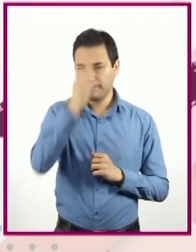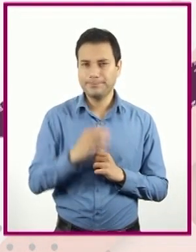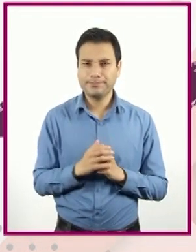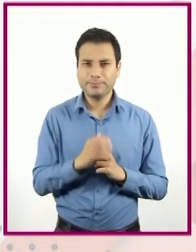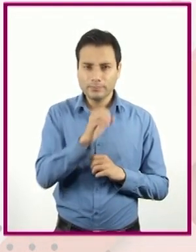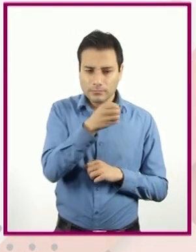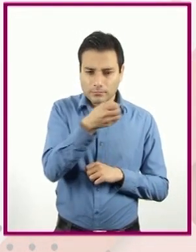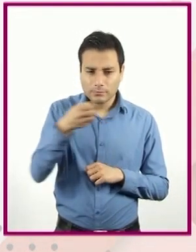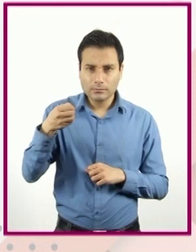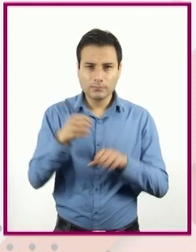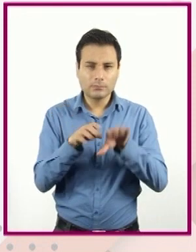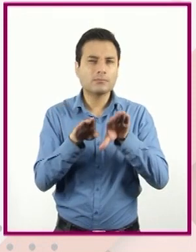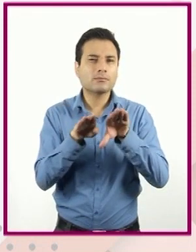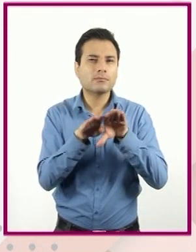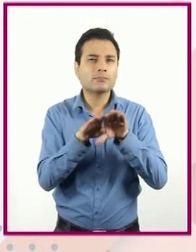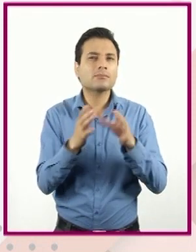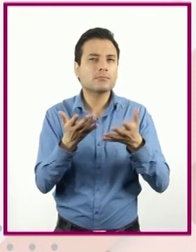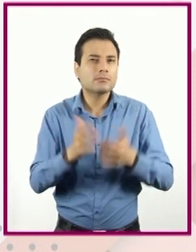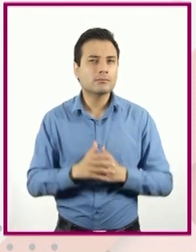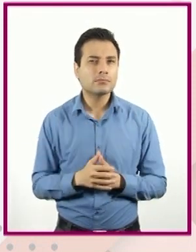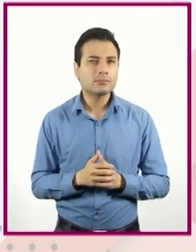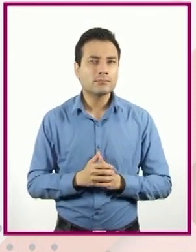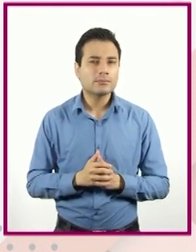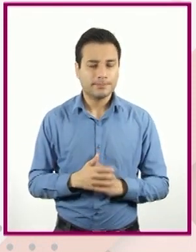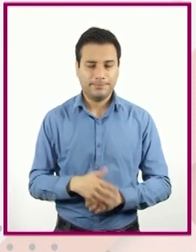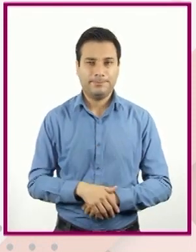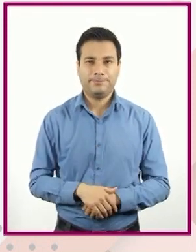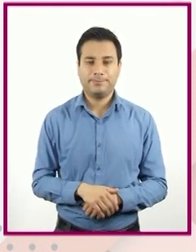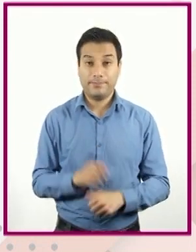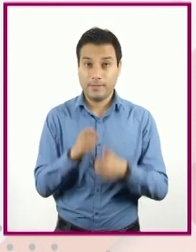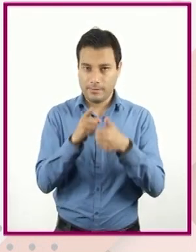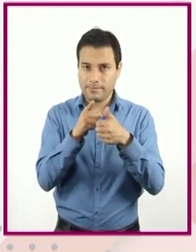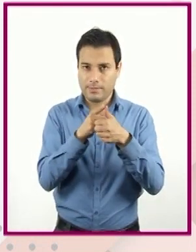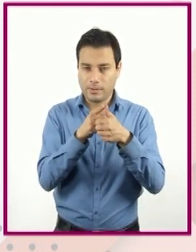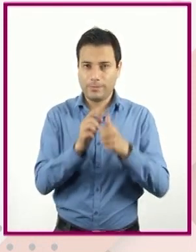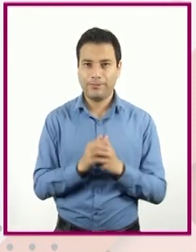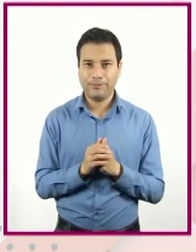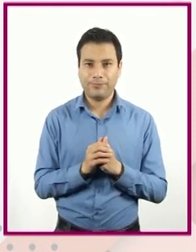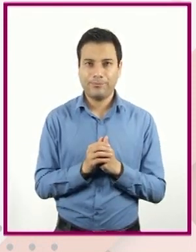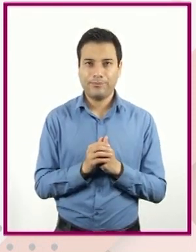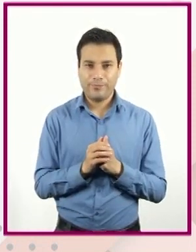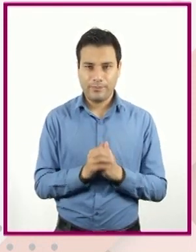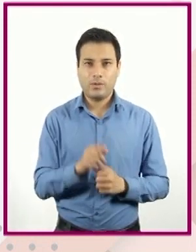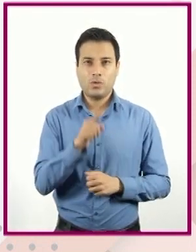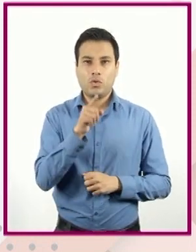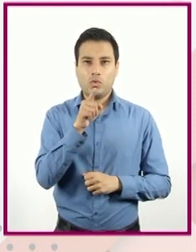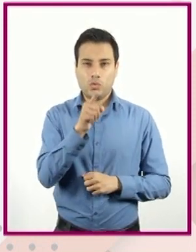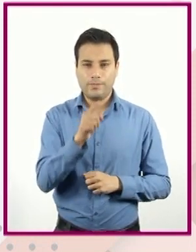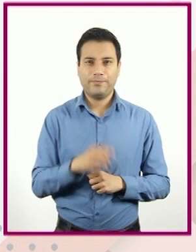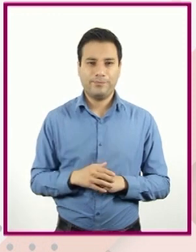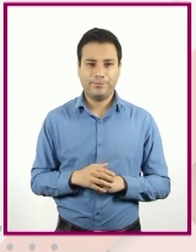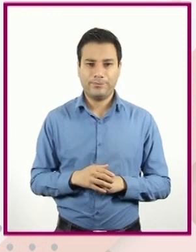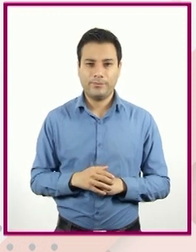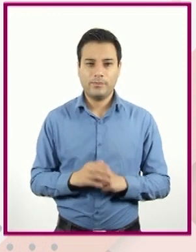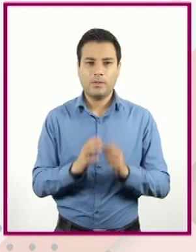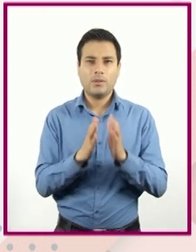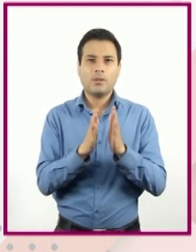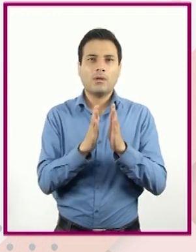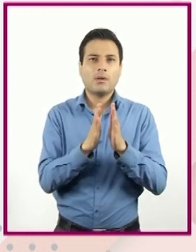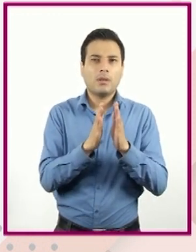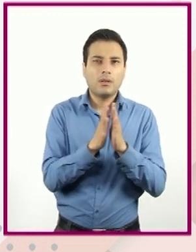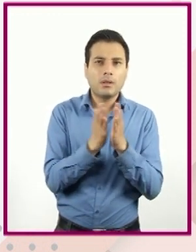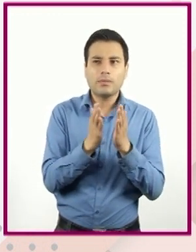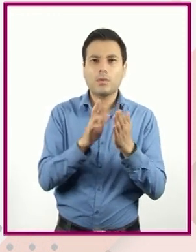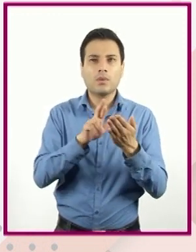para la elaboración de una ficha. Primero, seleccionar el material bibliográfico donde buscarán